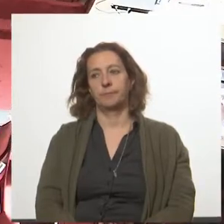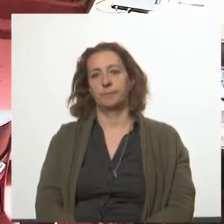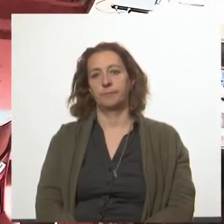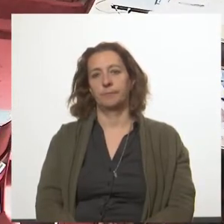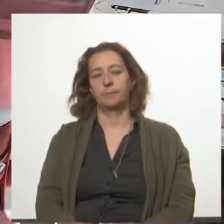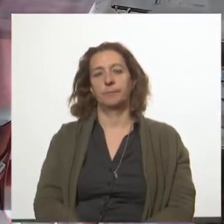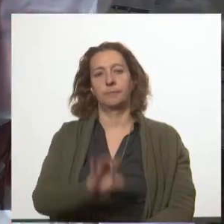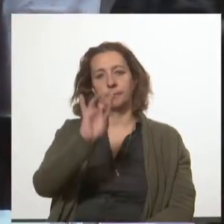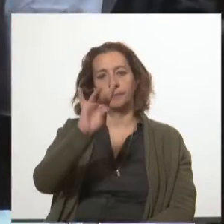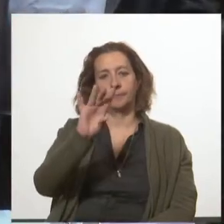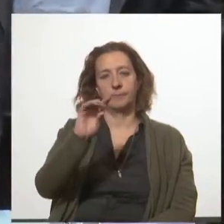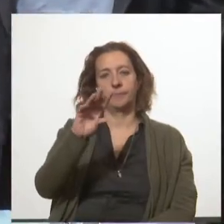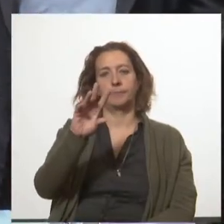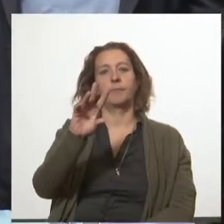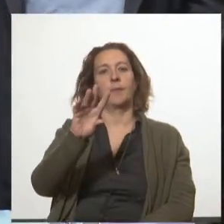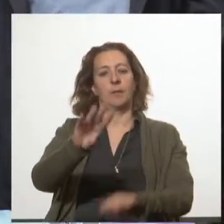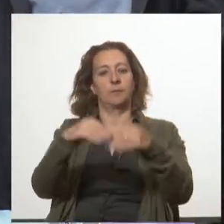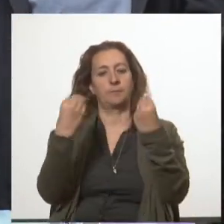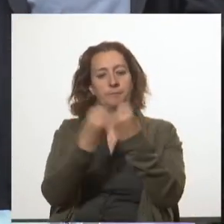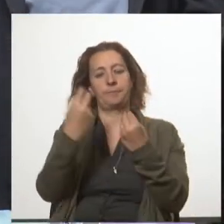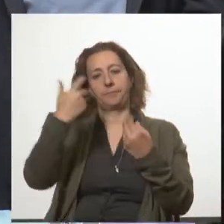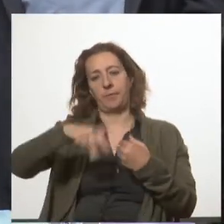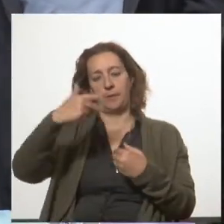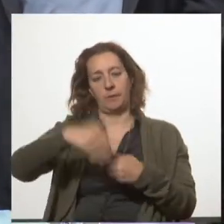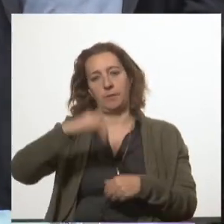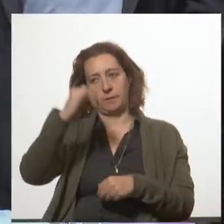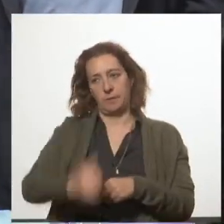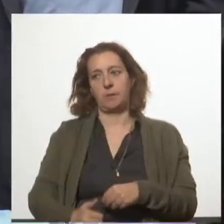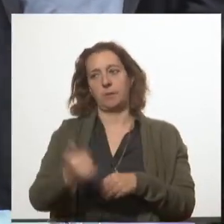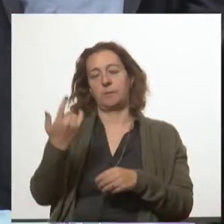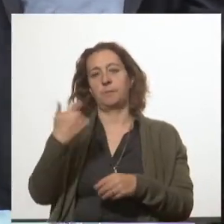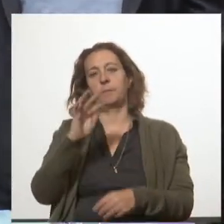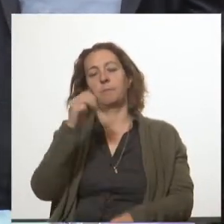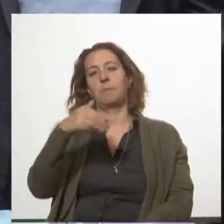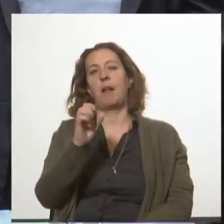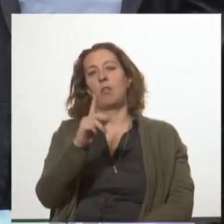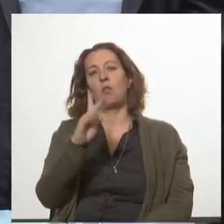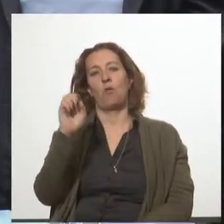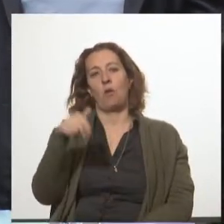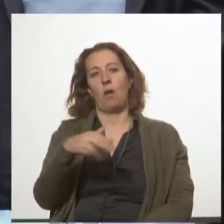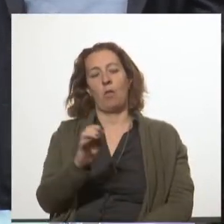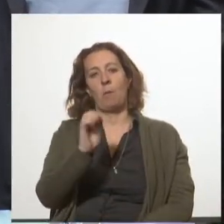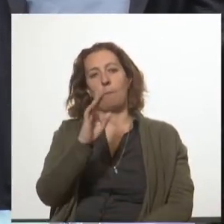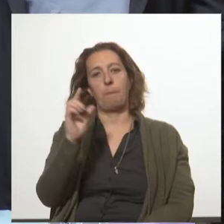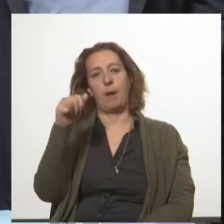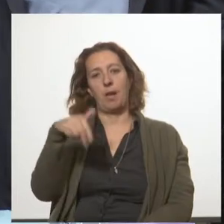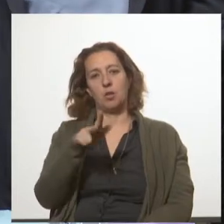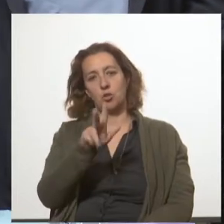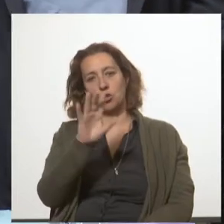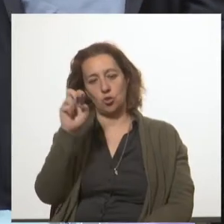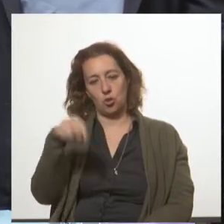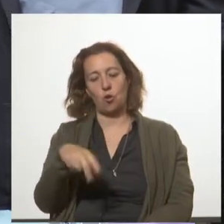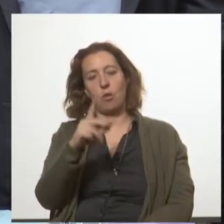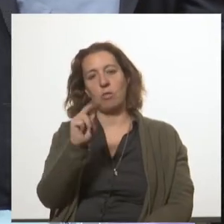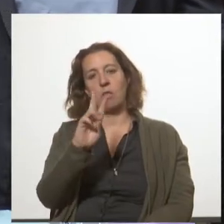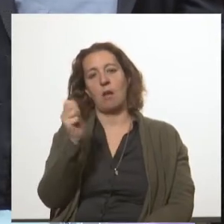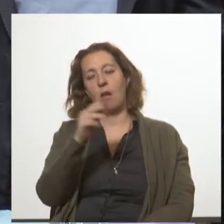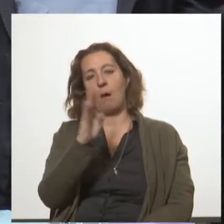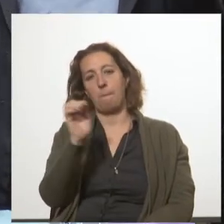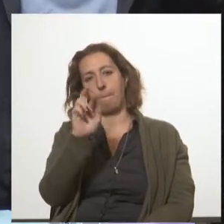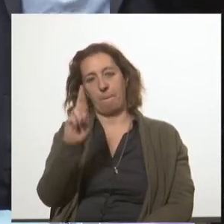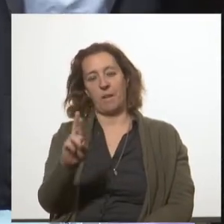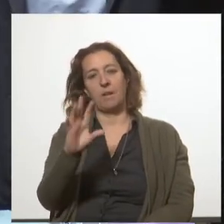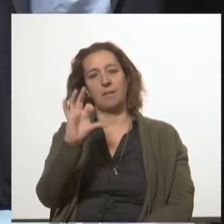13 en 15 afirmativas se comunica el cuerpo que los señores fernando maldonado pablo karen ricardo planchón alejandro draper jorge